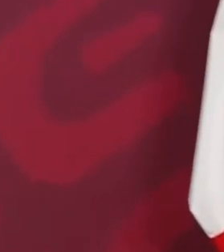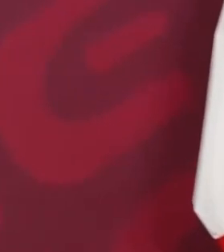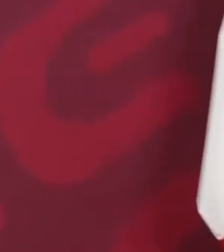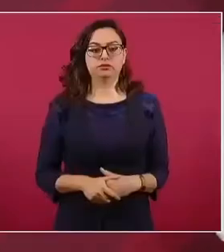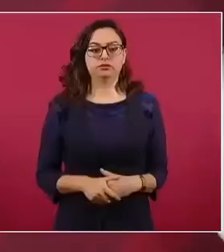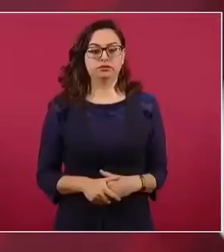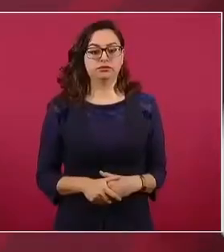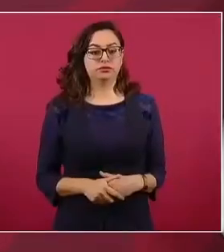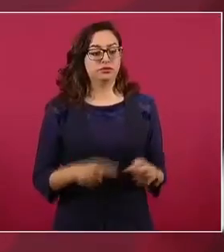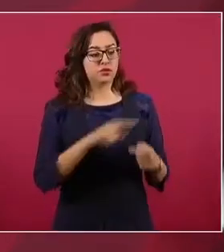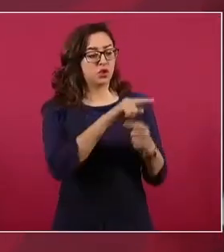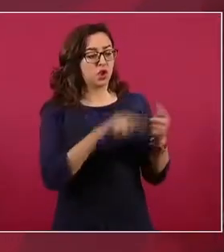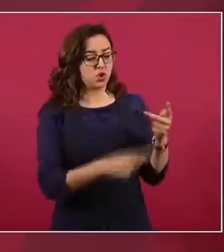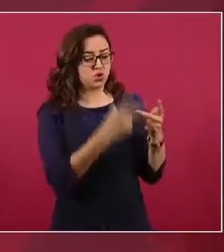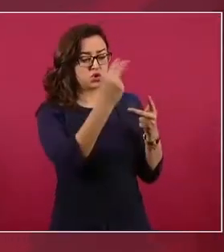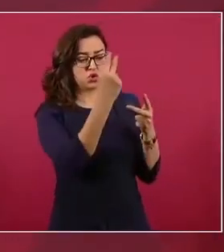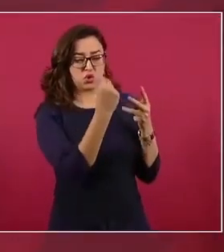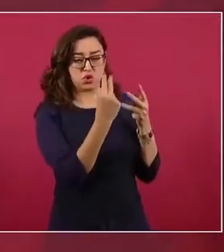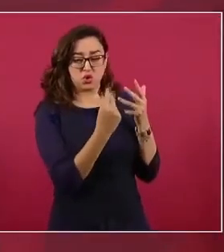el expresidente